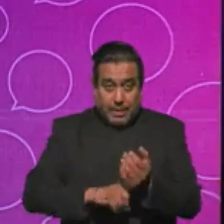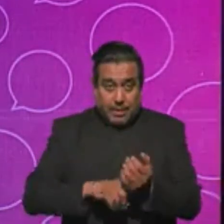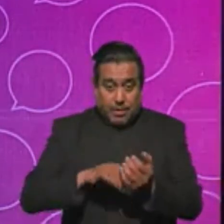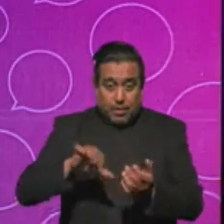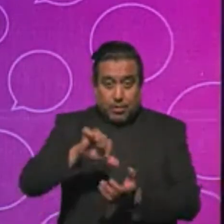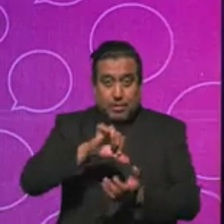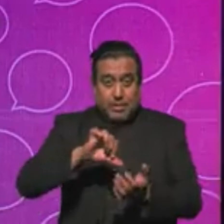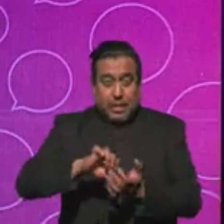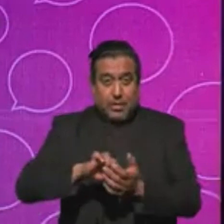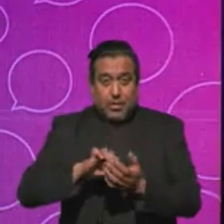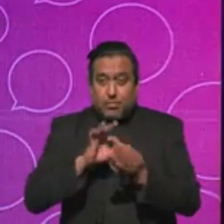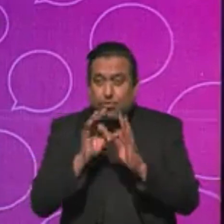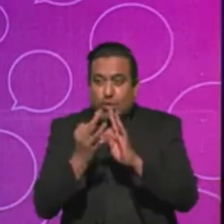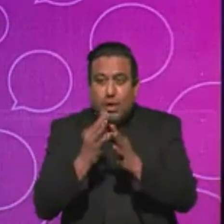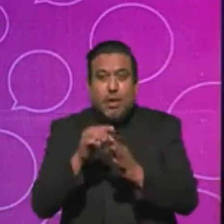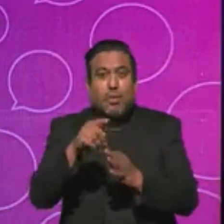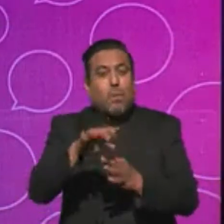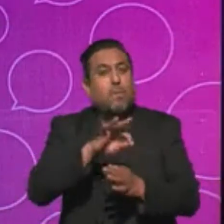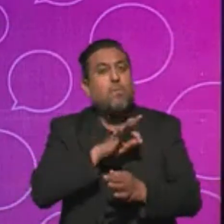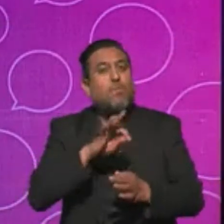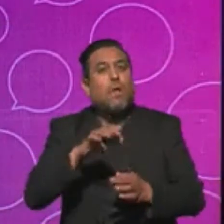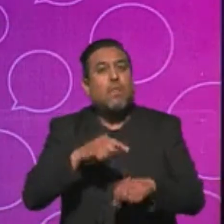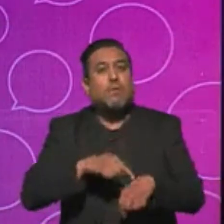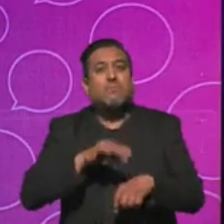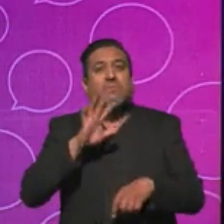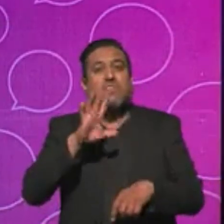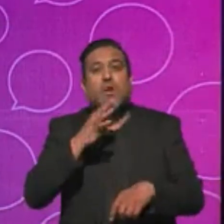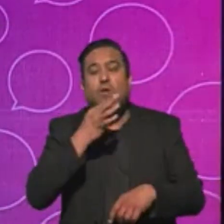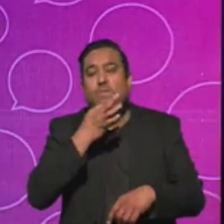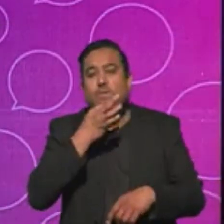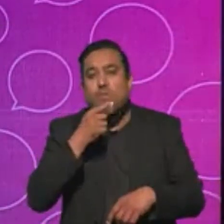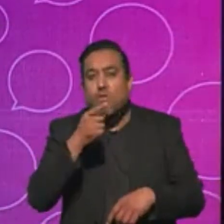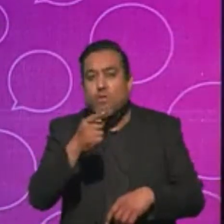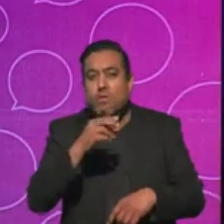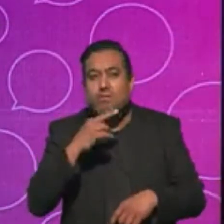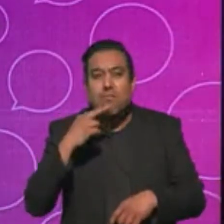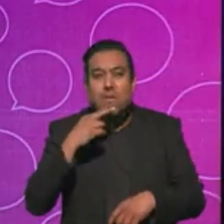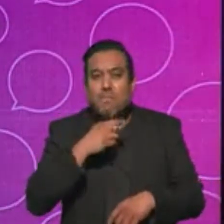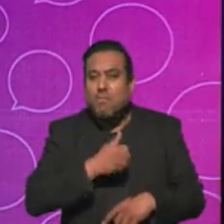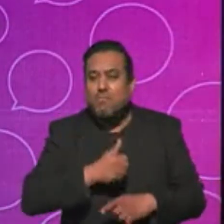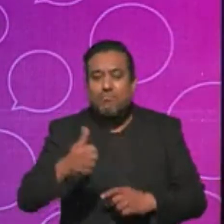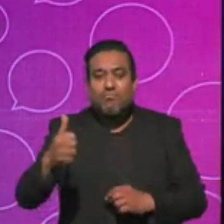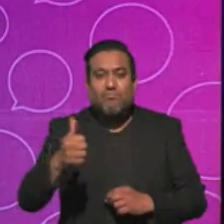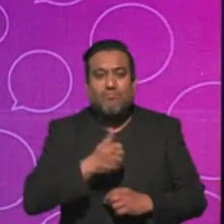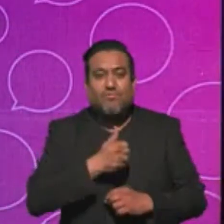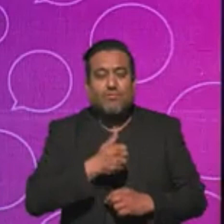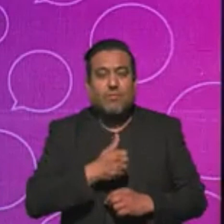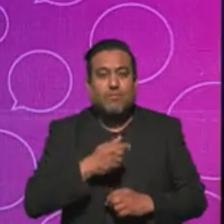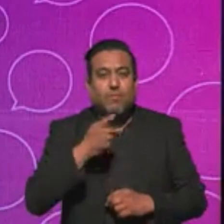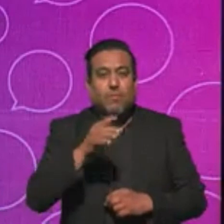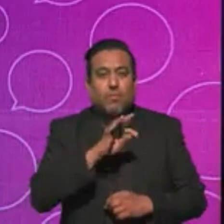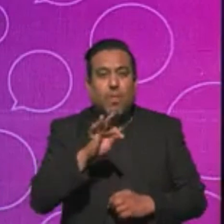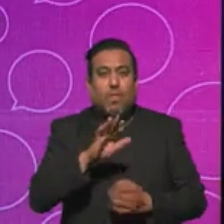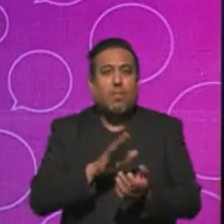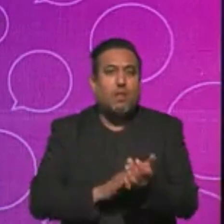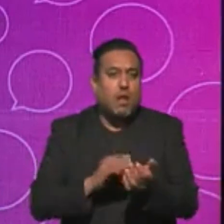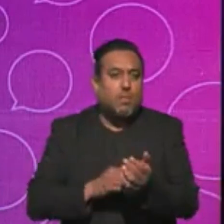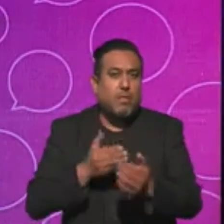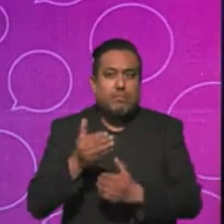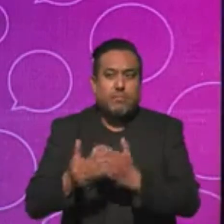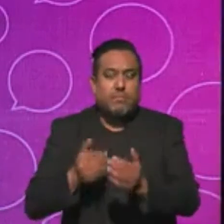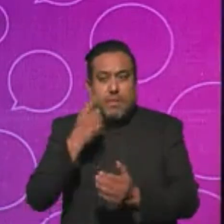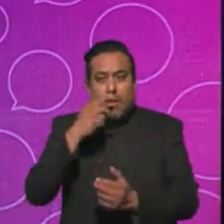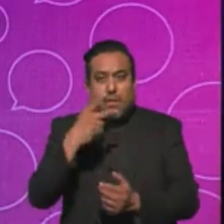que te quede cerca que te quede a menos de 5 minutos de traslado tú puedas realizar cualquier trámite necesario para el